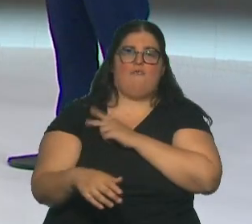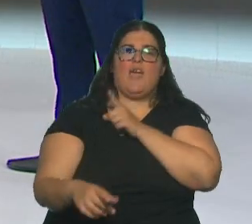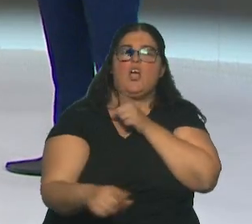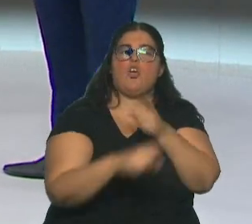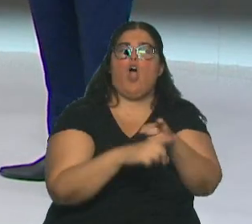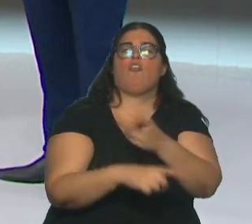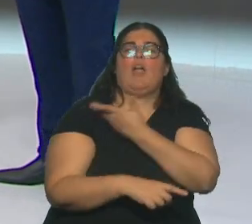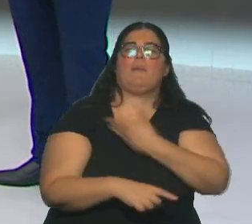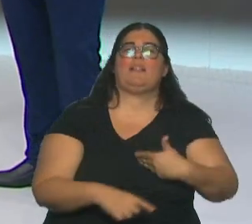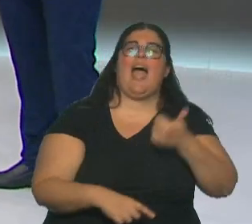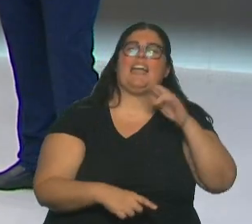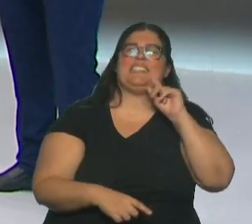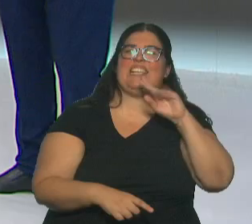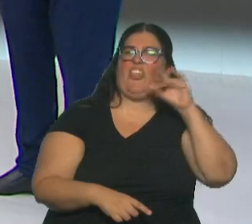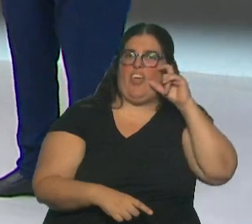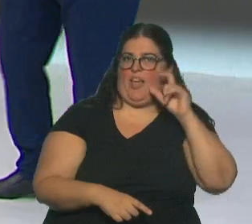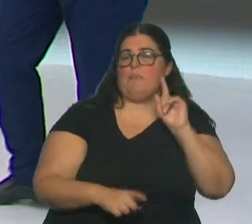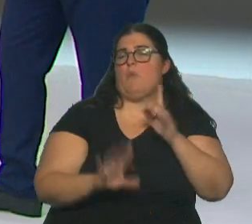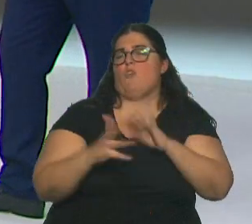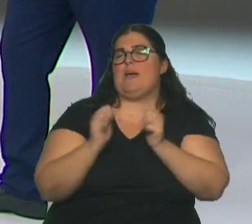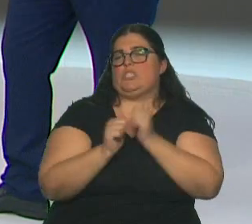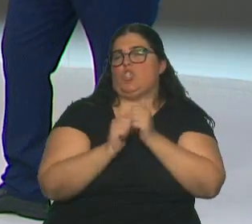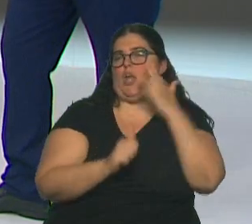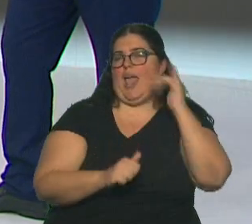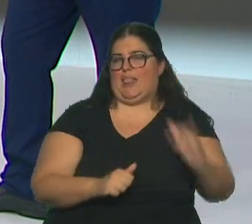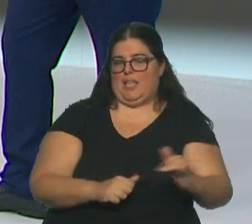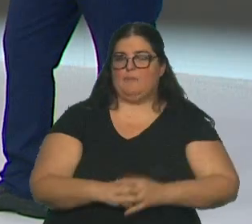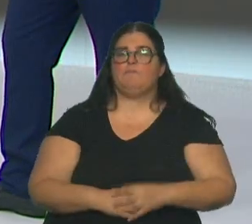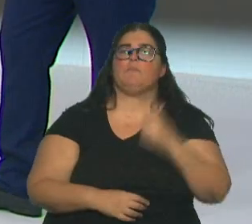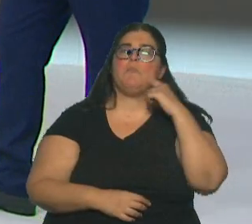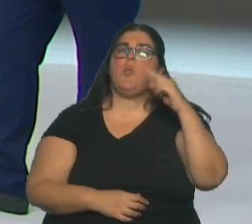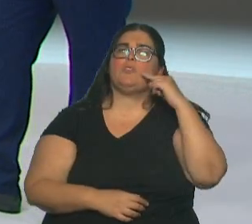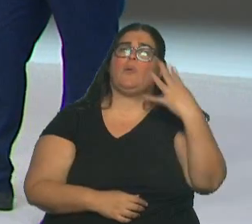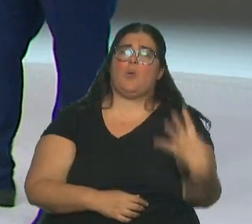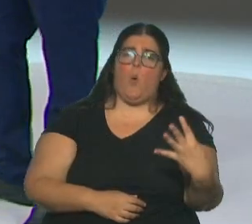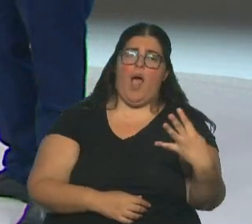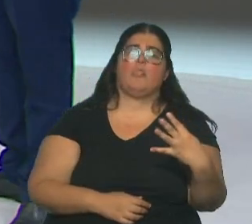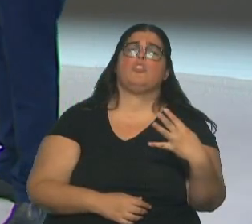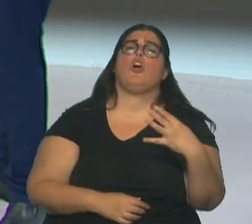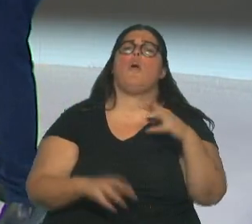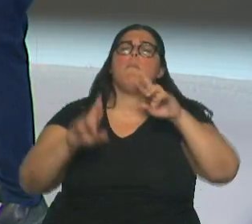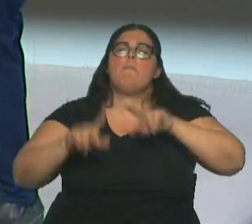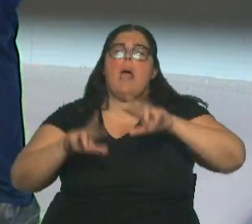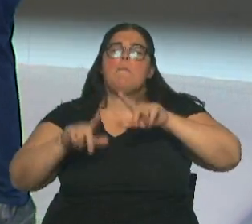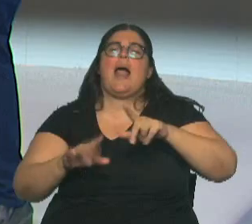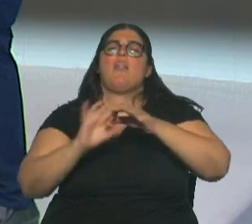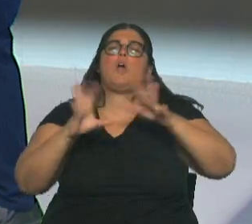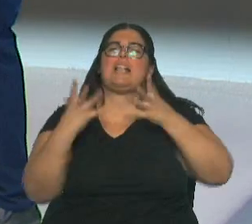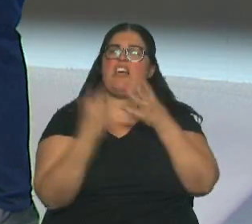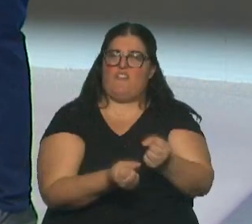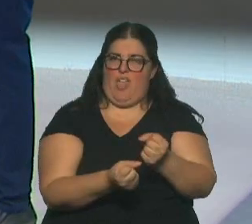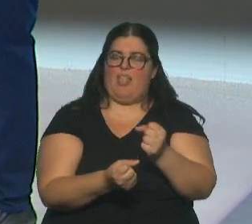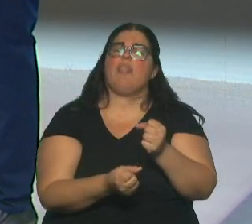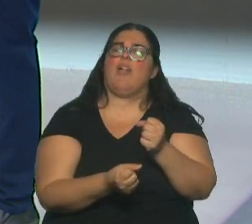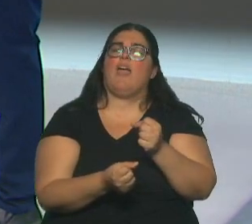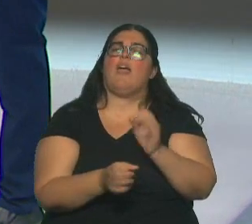exmandatario Aristide. Bueno, parte de la historia de Haití. 1994, Operación Defender la Democracia,